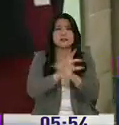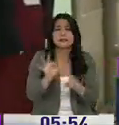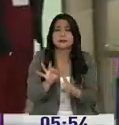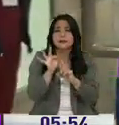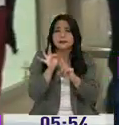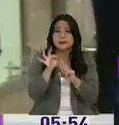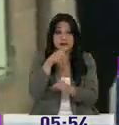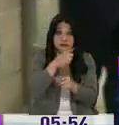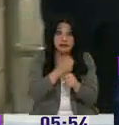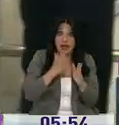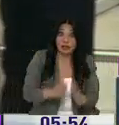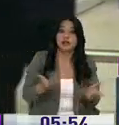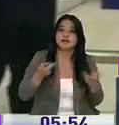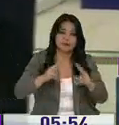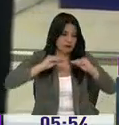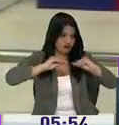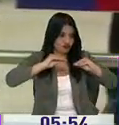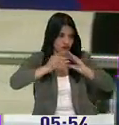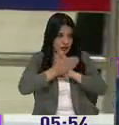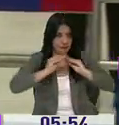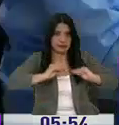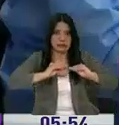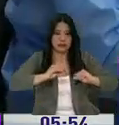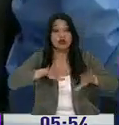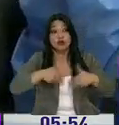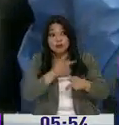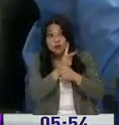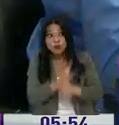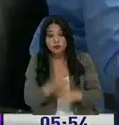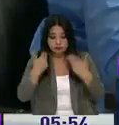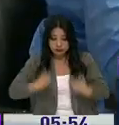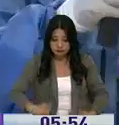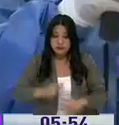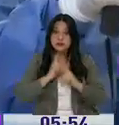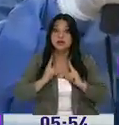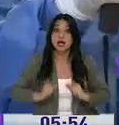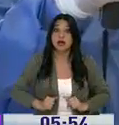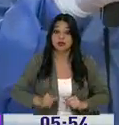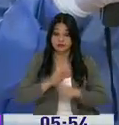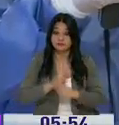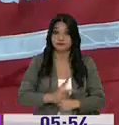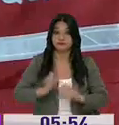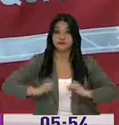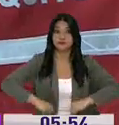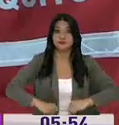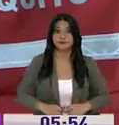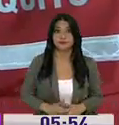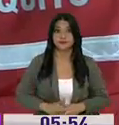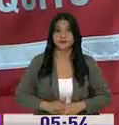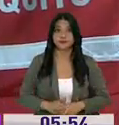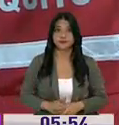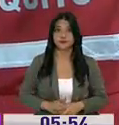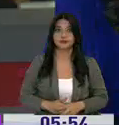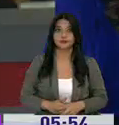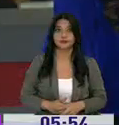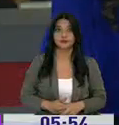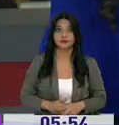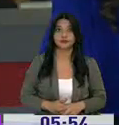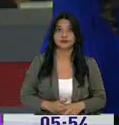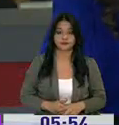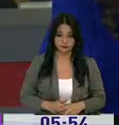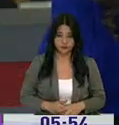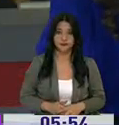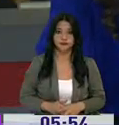trabajadores también se les instruyó en el protocolo de prevención para resguardar su salud, informó Carolina Basante. Y